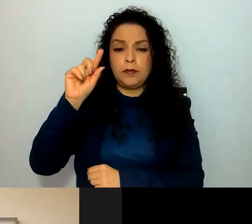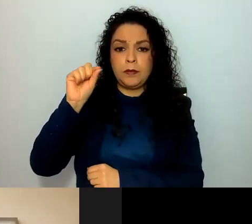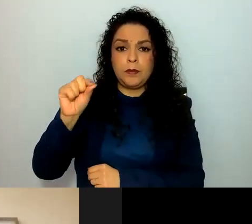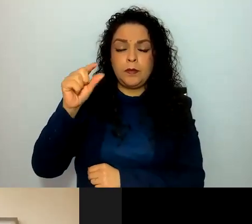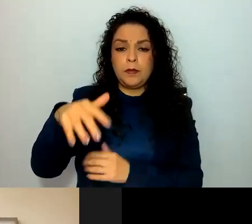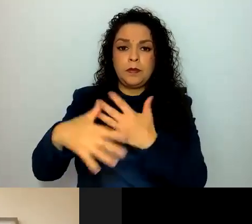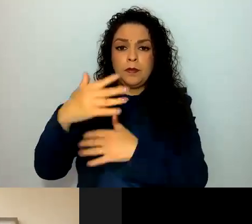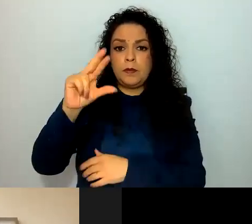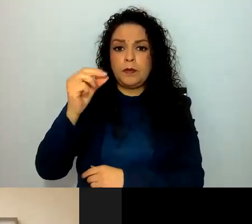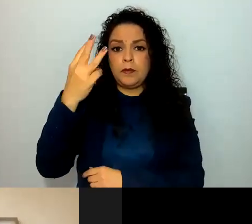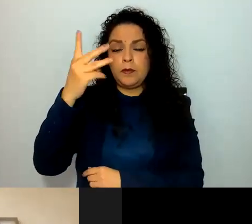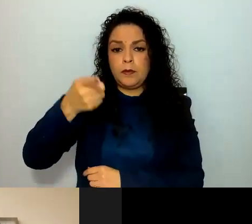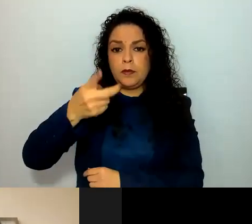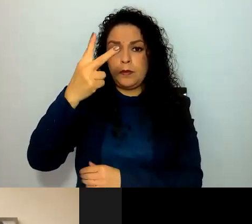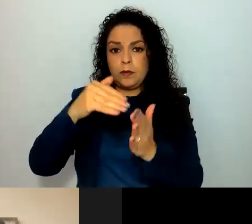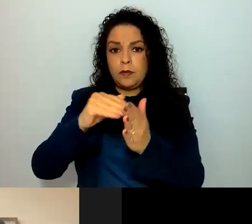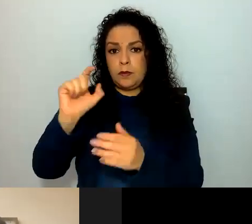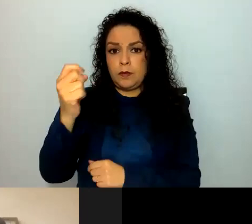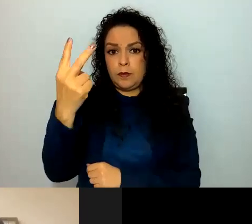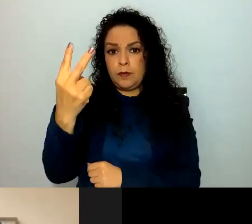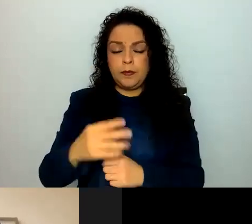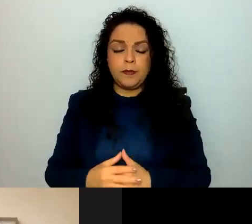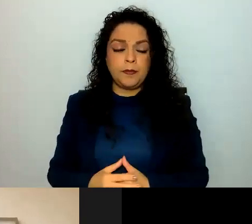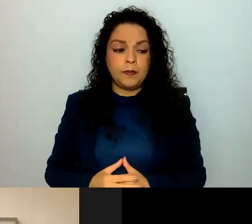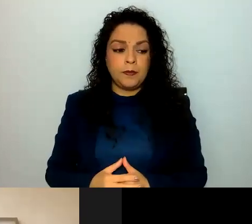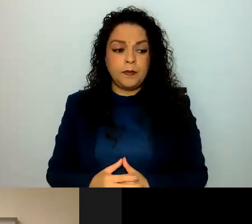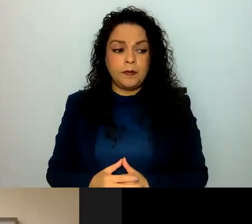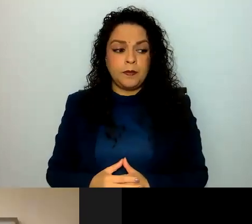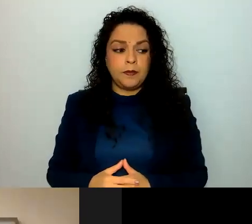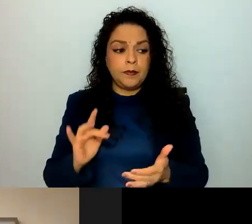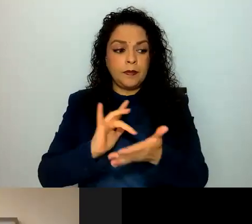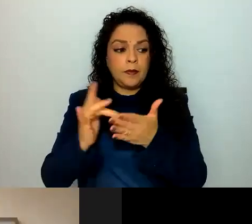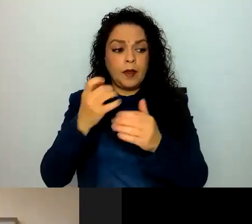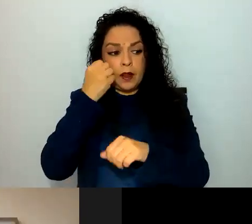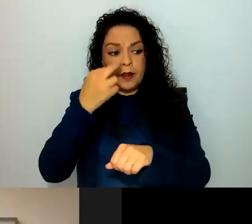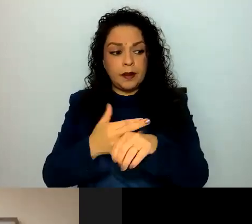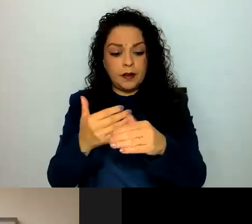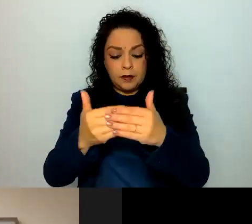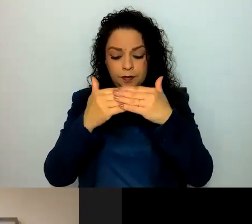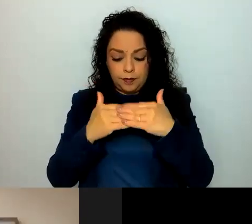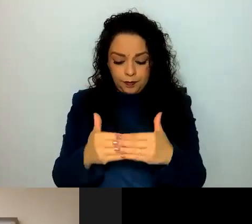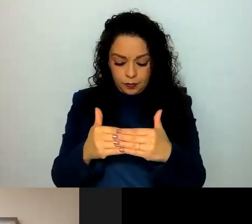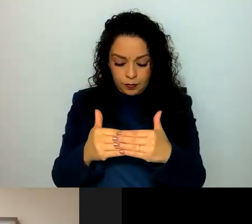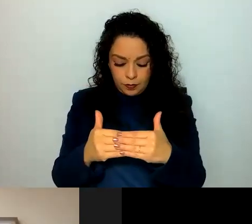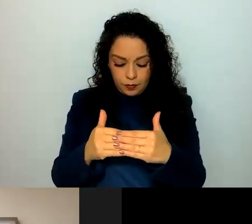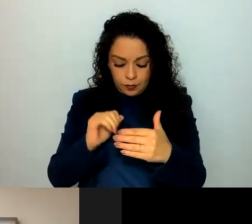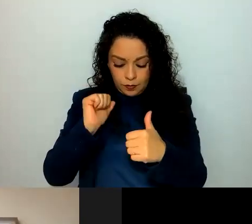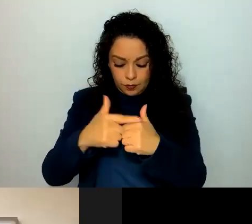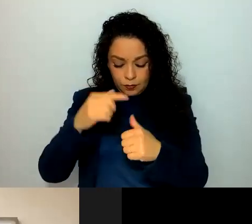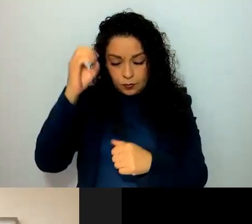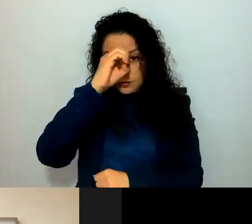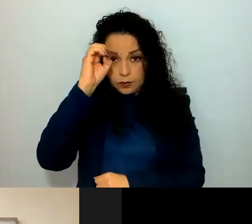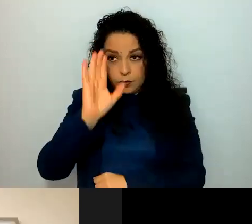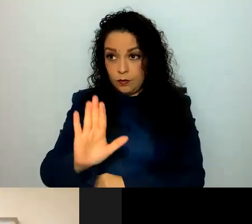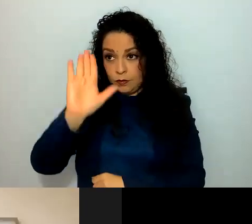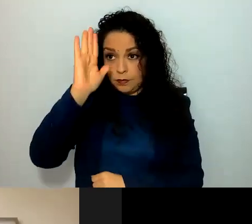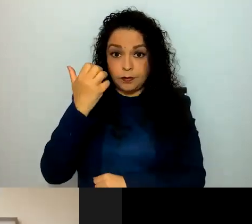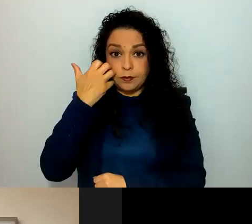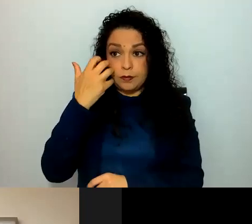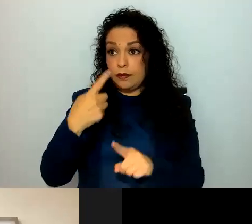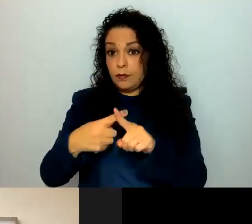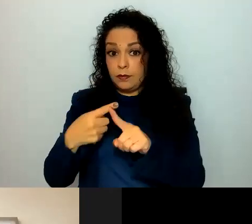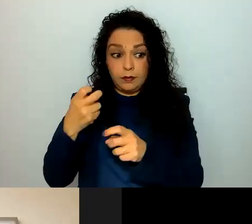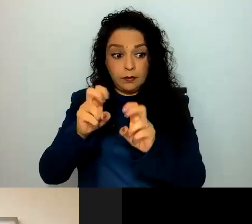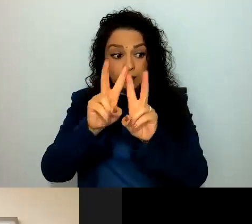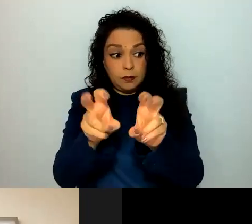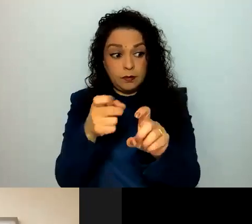RR.IP.1583, diagonal 2022. Gracias, secretario. ¿Existe algún comentario de alguien al respecto?